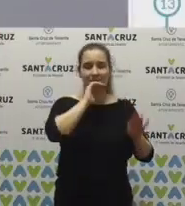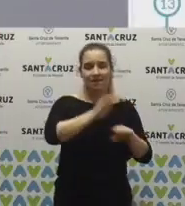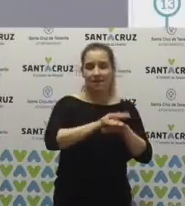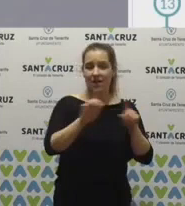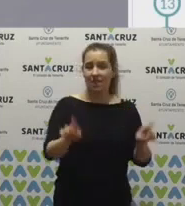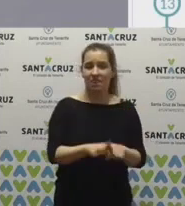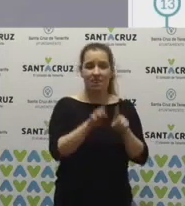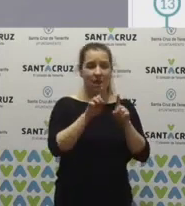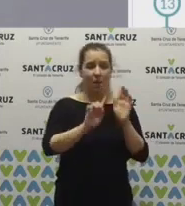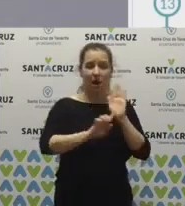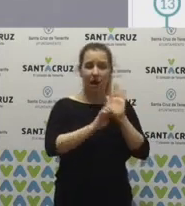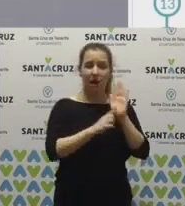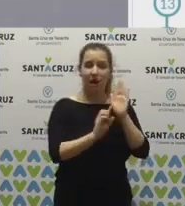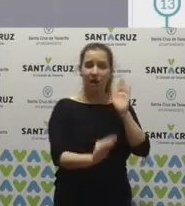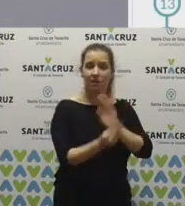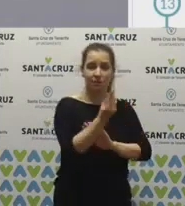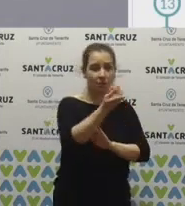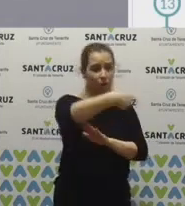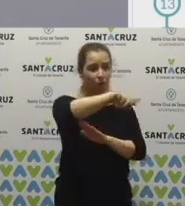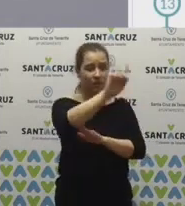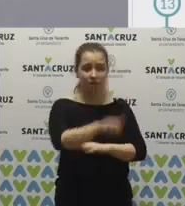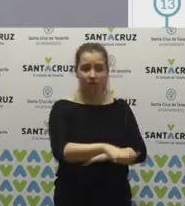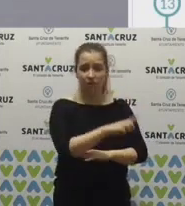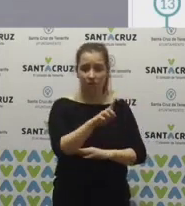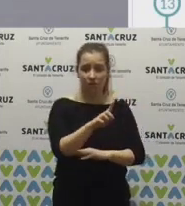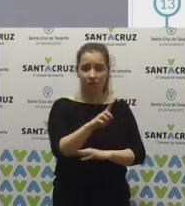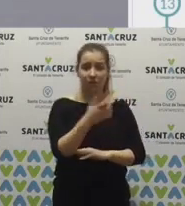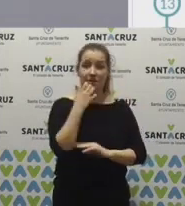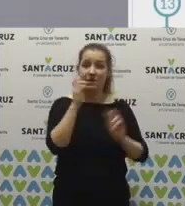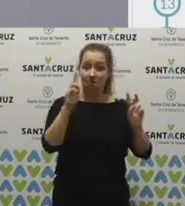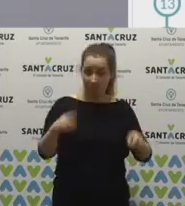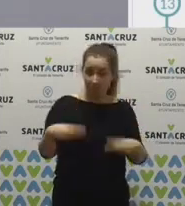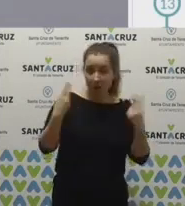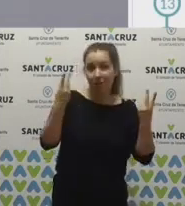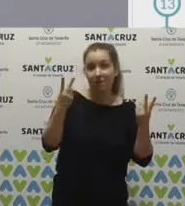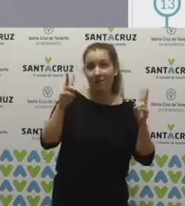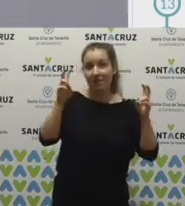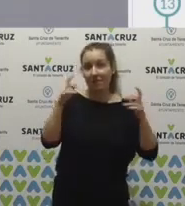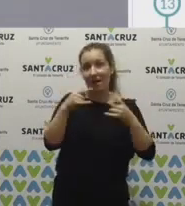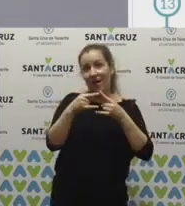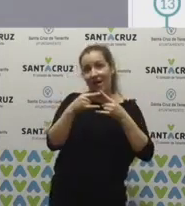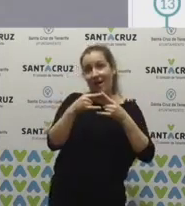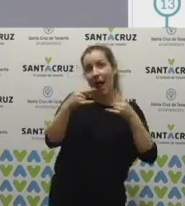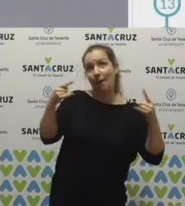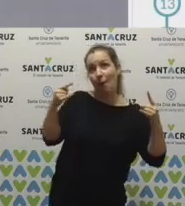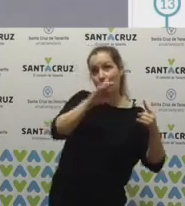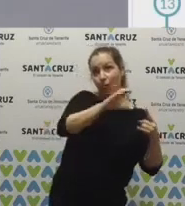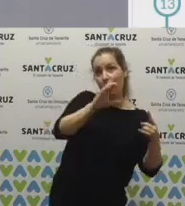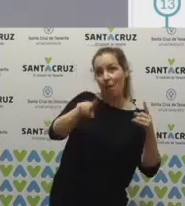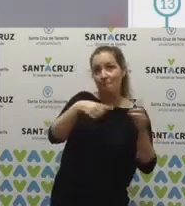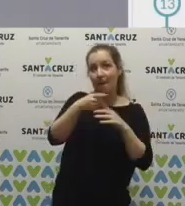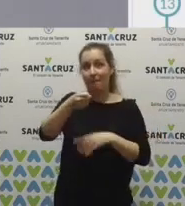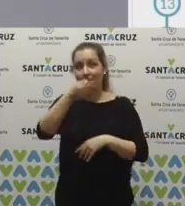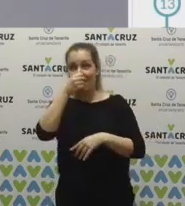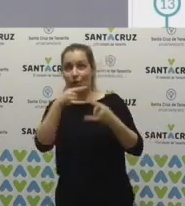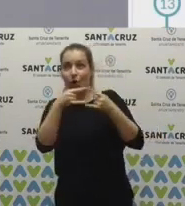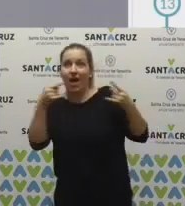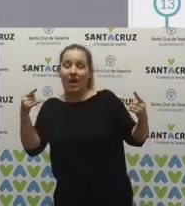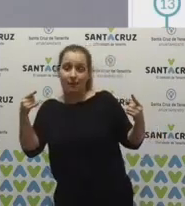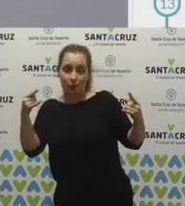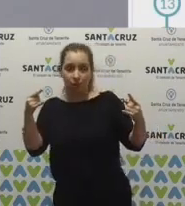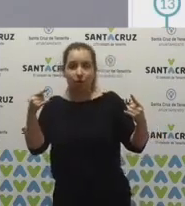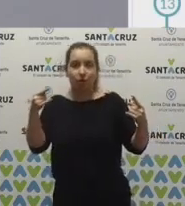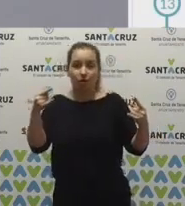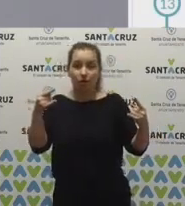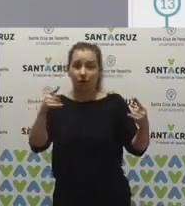y permítanme que en esta historia de amor entre coalición canaria y partido socialista les recuerde señor arocha que ustedes gobernaban